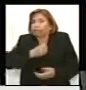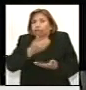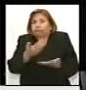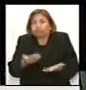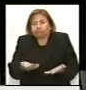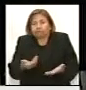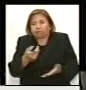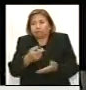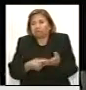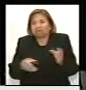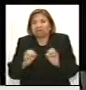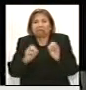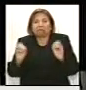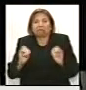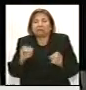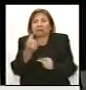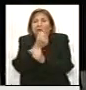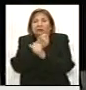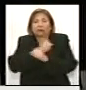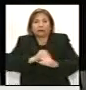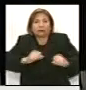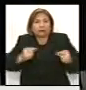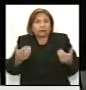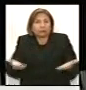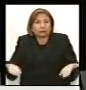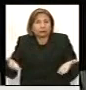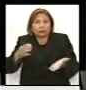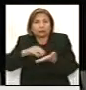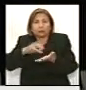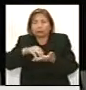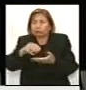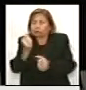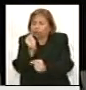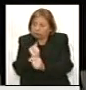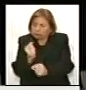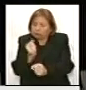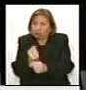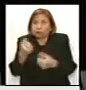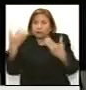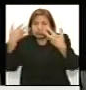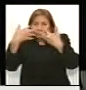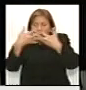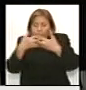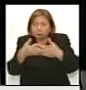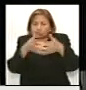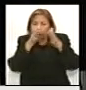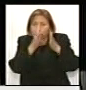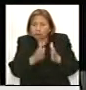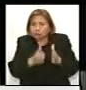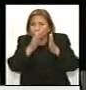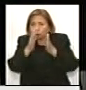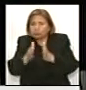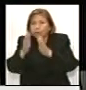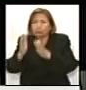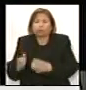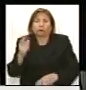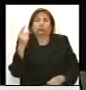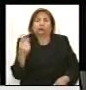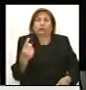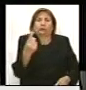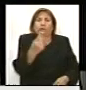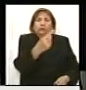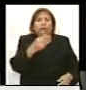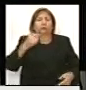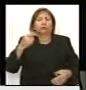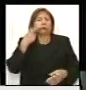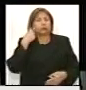ni siquiera la ciudad se va a salvar, y seguir trabajando de manera articulada y coordinada con cada uno de ustedes, señores alcaldes,